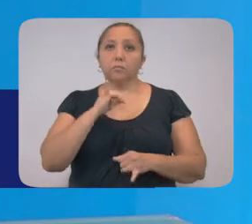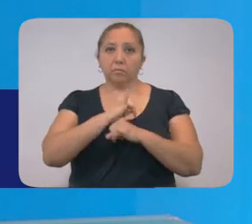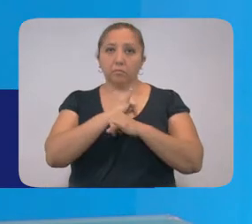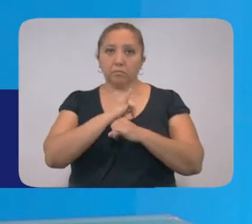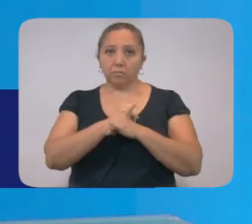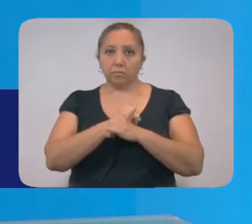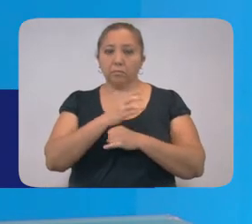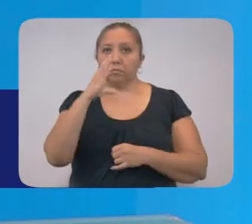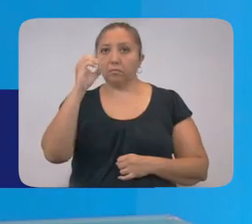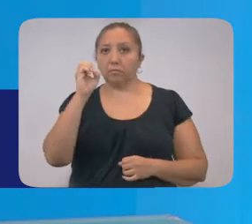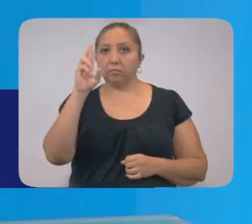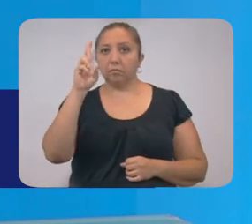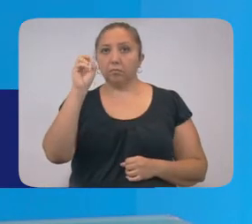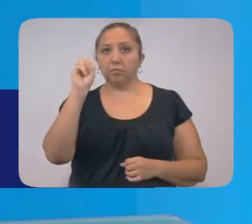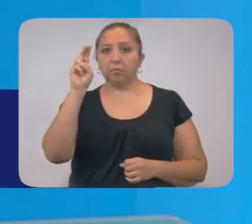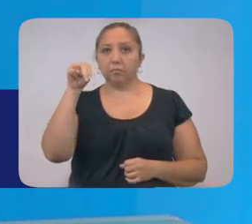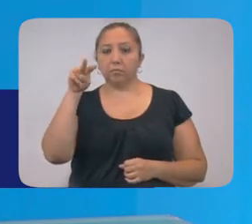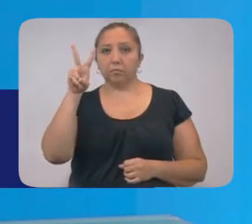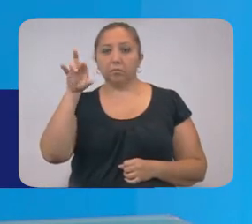página de internet